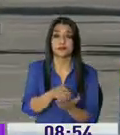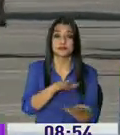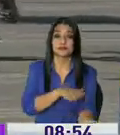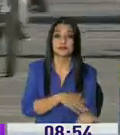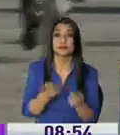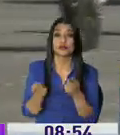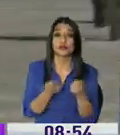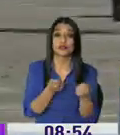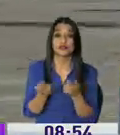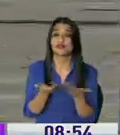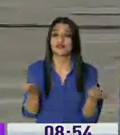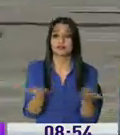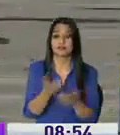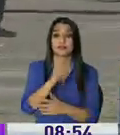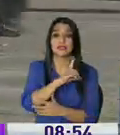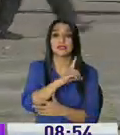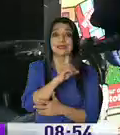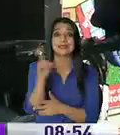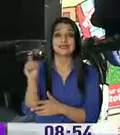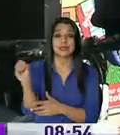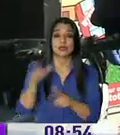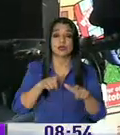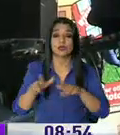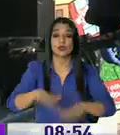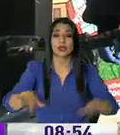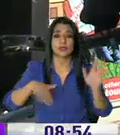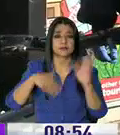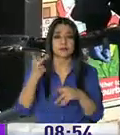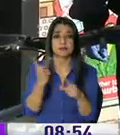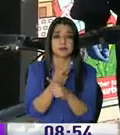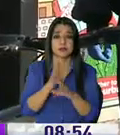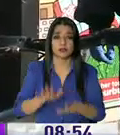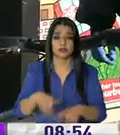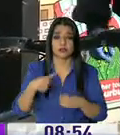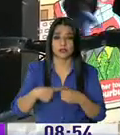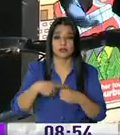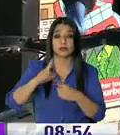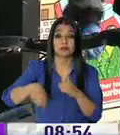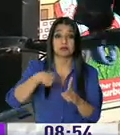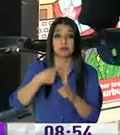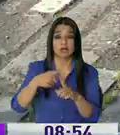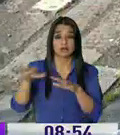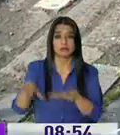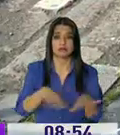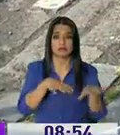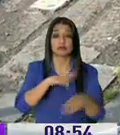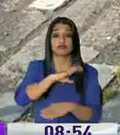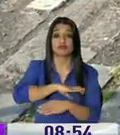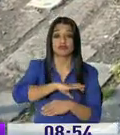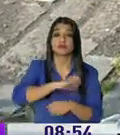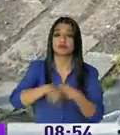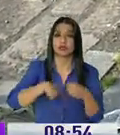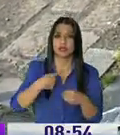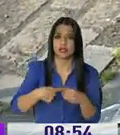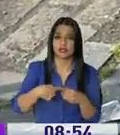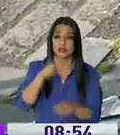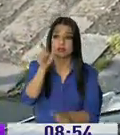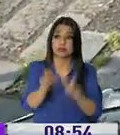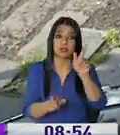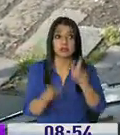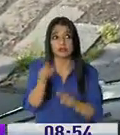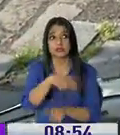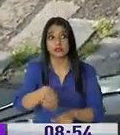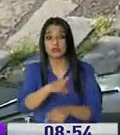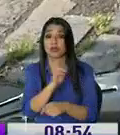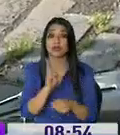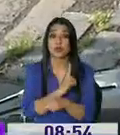se implementará en los 100 puntos considerados críticos en la urbe. Esto sumado al trabajo coordinado con el municipio para sancionar a las personas que